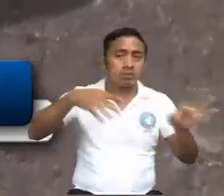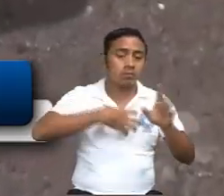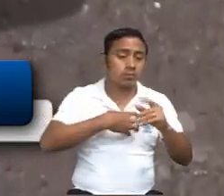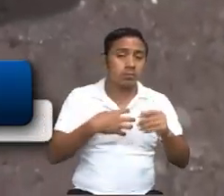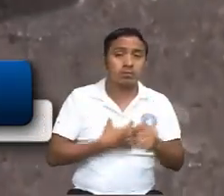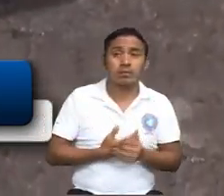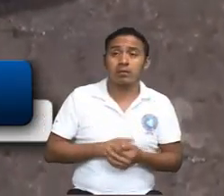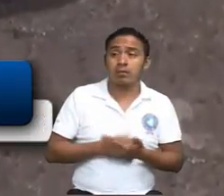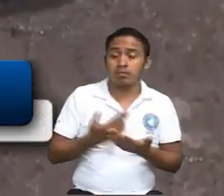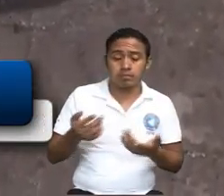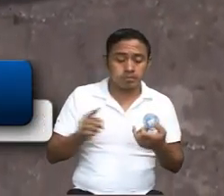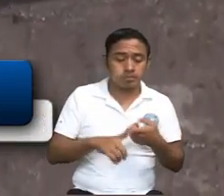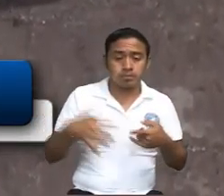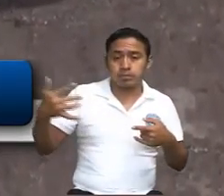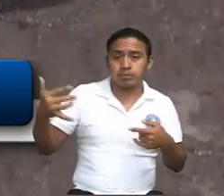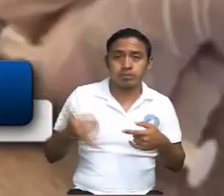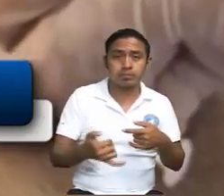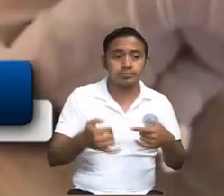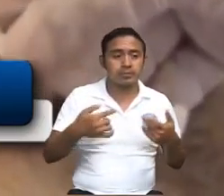una vacuna